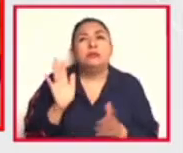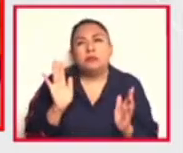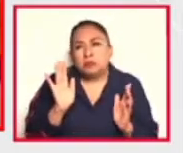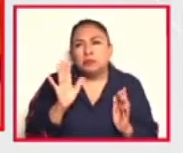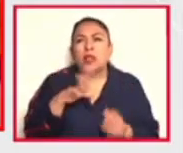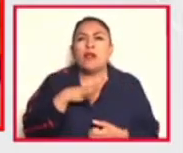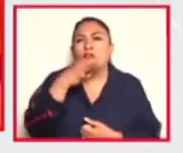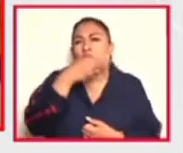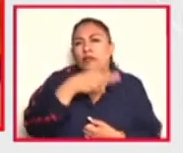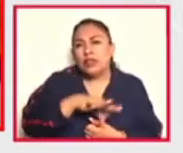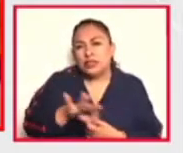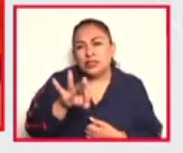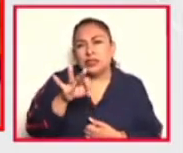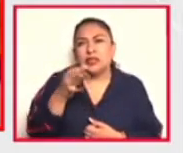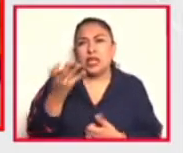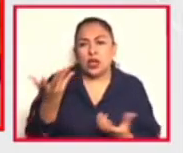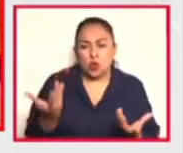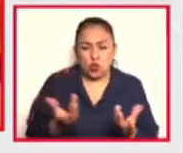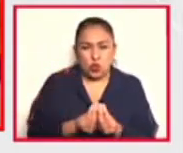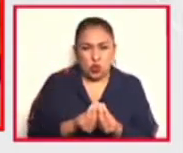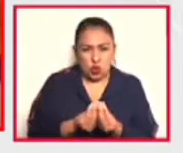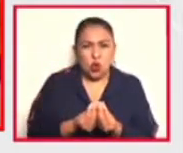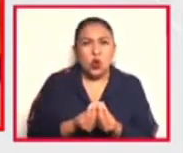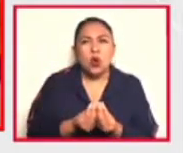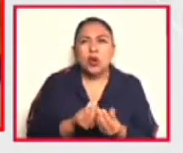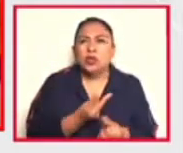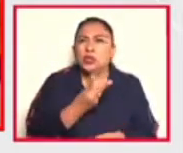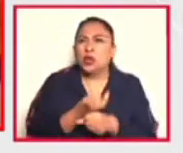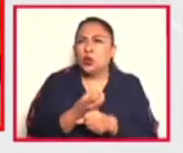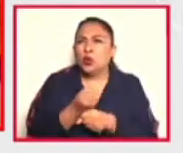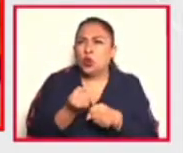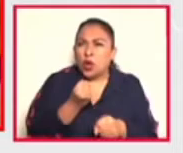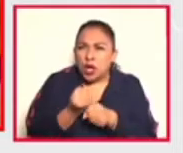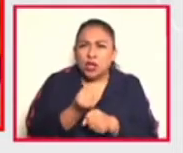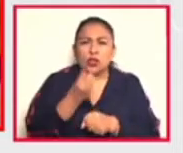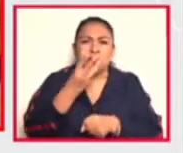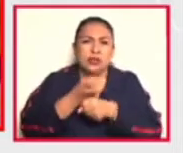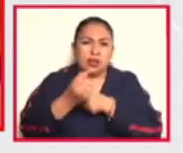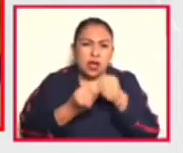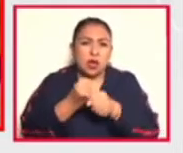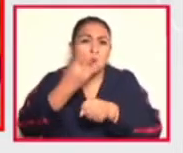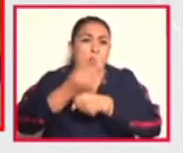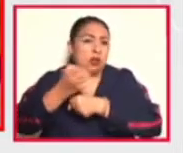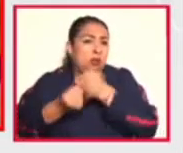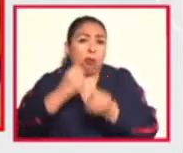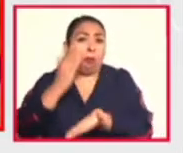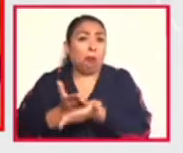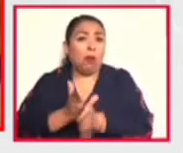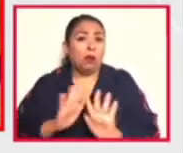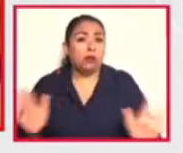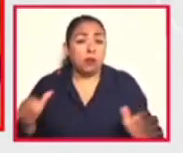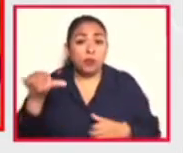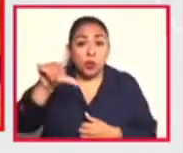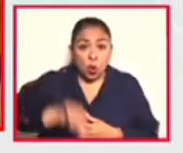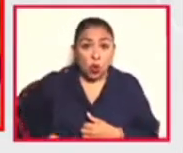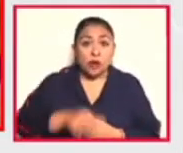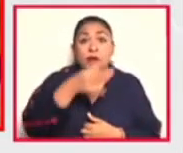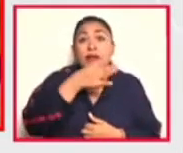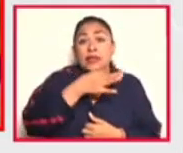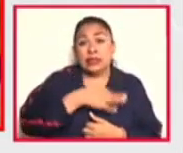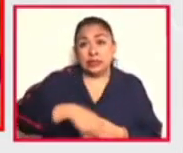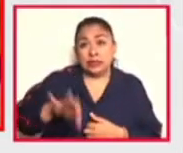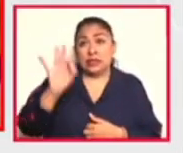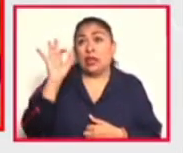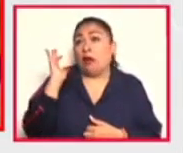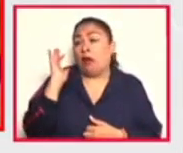un año, un segundo año, tercer año, cuarto año, 4 años y ya. Hoy en día se festeja, bueno, se festeja, se